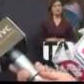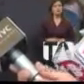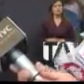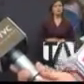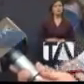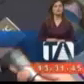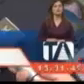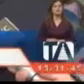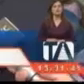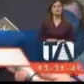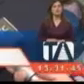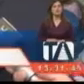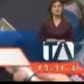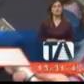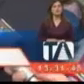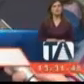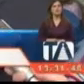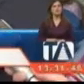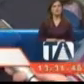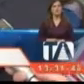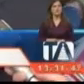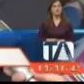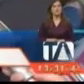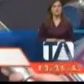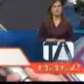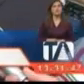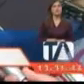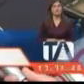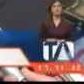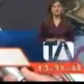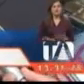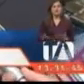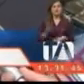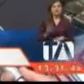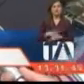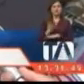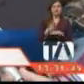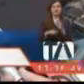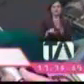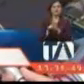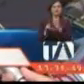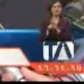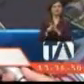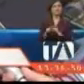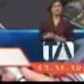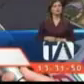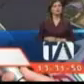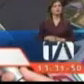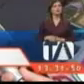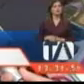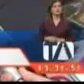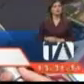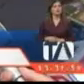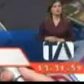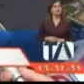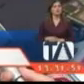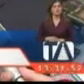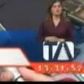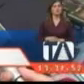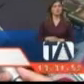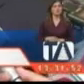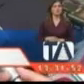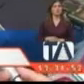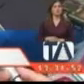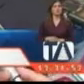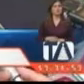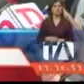que exista una motivación y legal para que se pueda ser